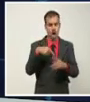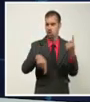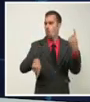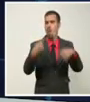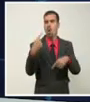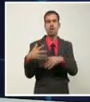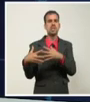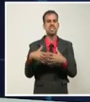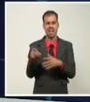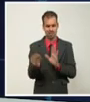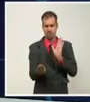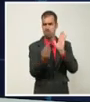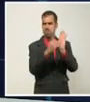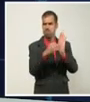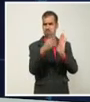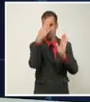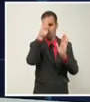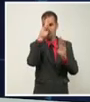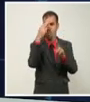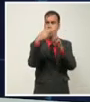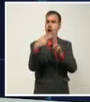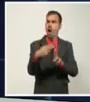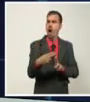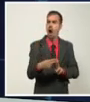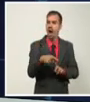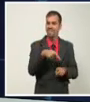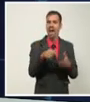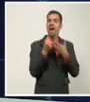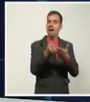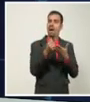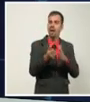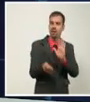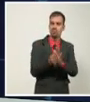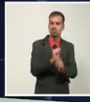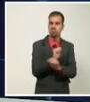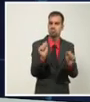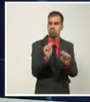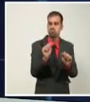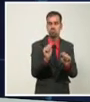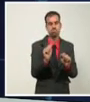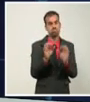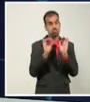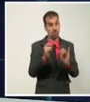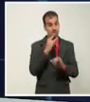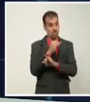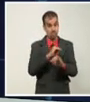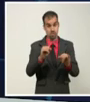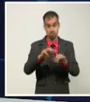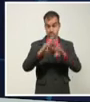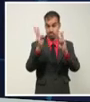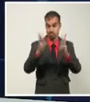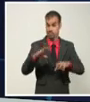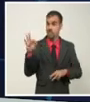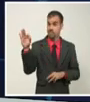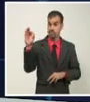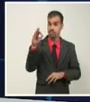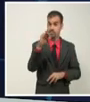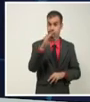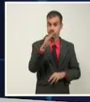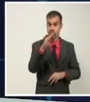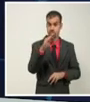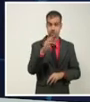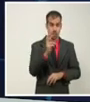incluir a Cuba en una lista de países patrocinadores del terrorismo. Según informó en su cuenta en Twitter el secretario ejecutivo de ese